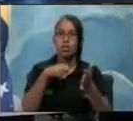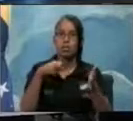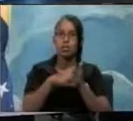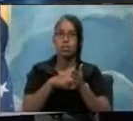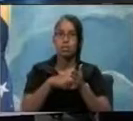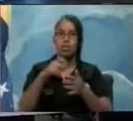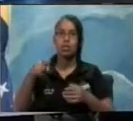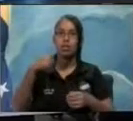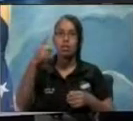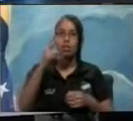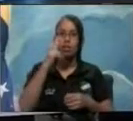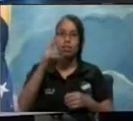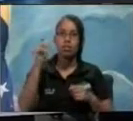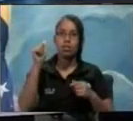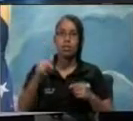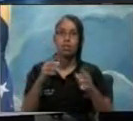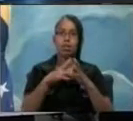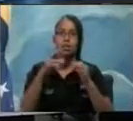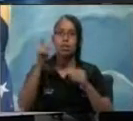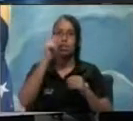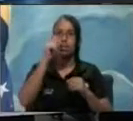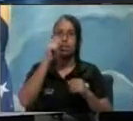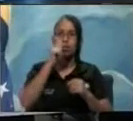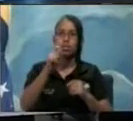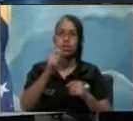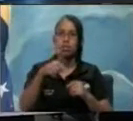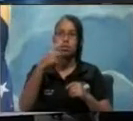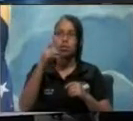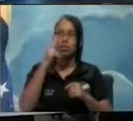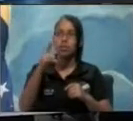este cojo, cuando vio a Pedro y a Juan,